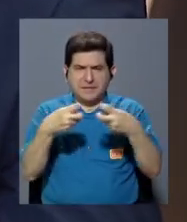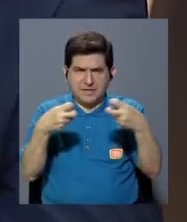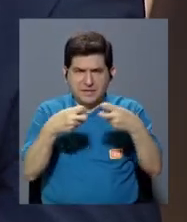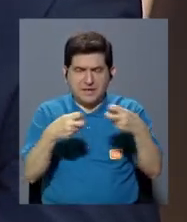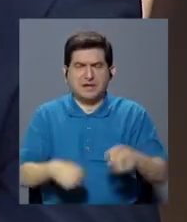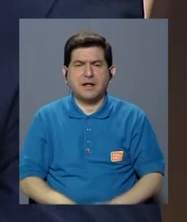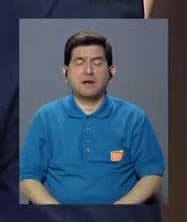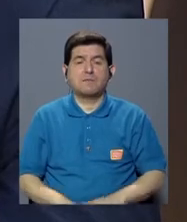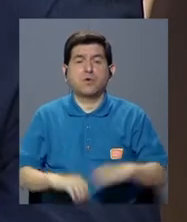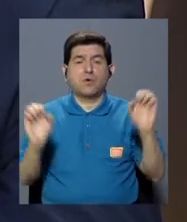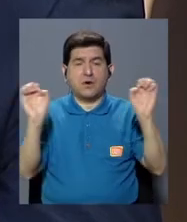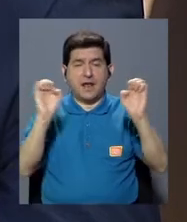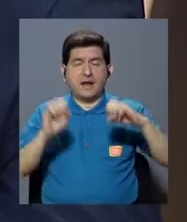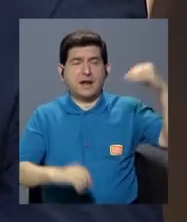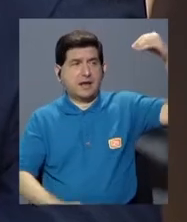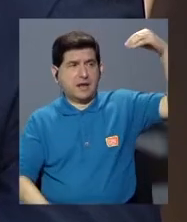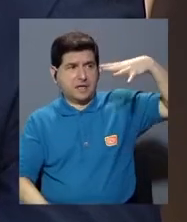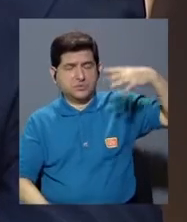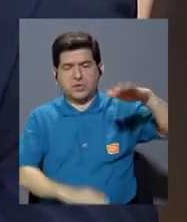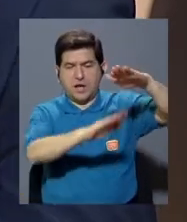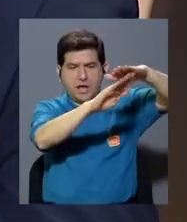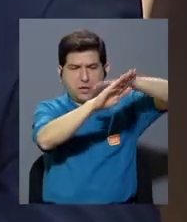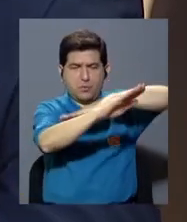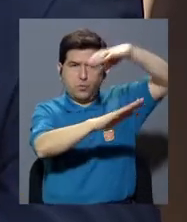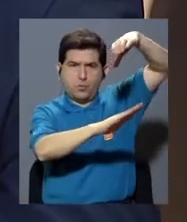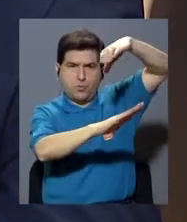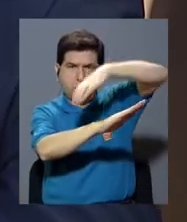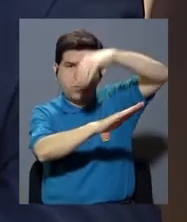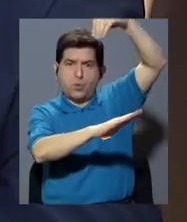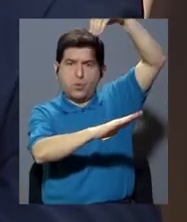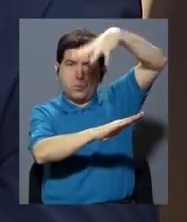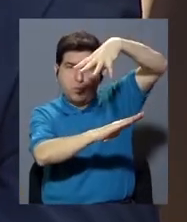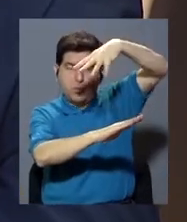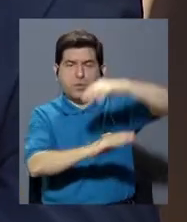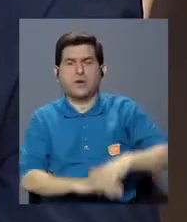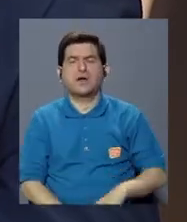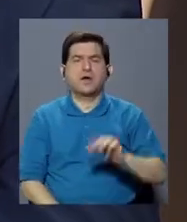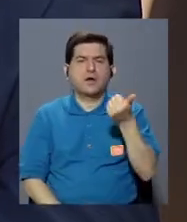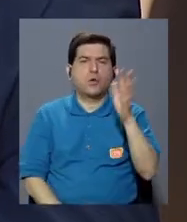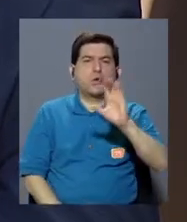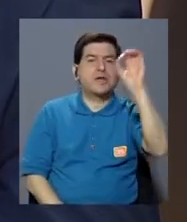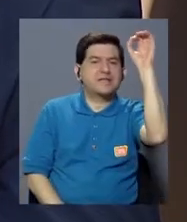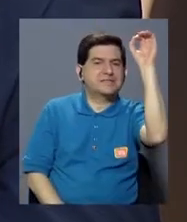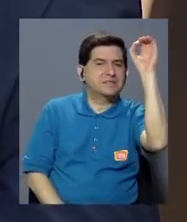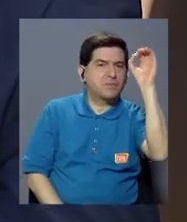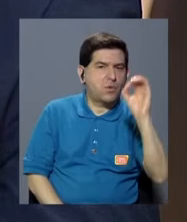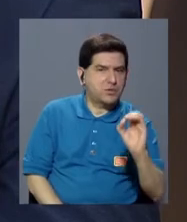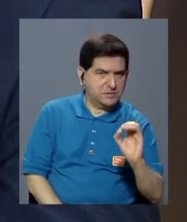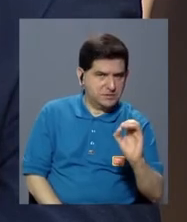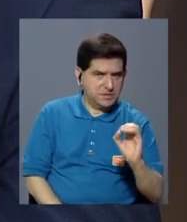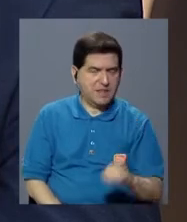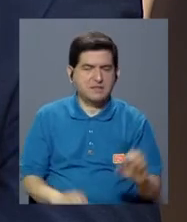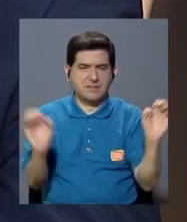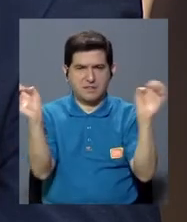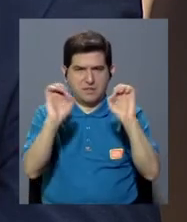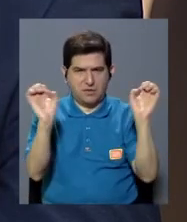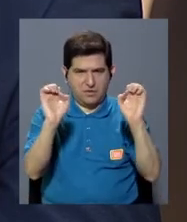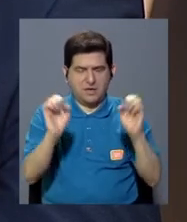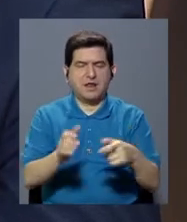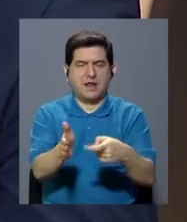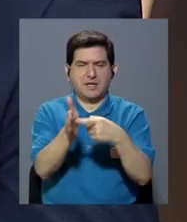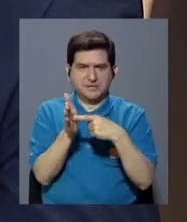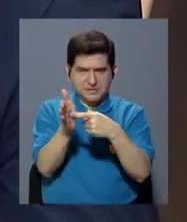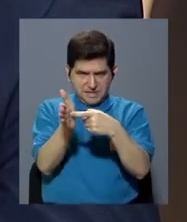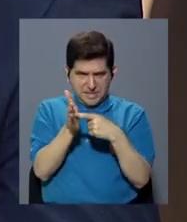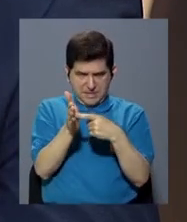eléctricamente vía energía solar, con paneles solares, ¿verdad? Si se alcanza un 15% de la energía,